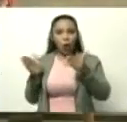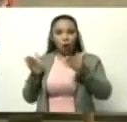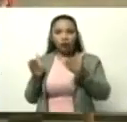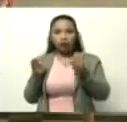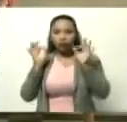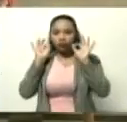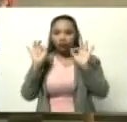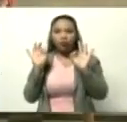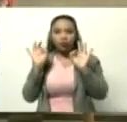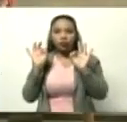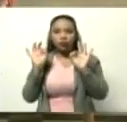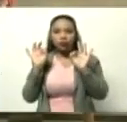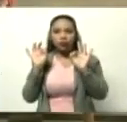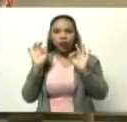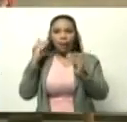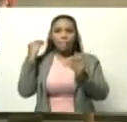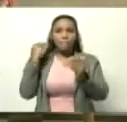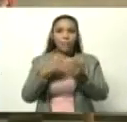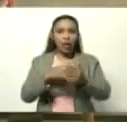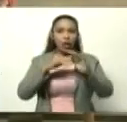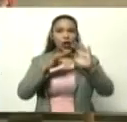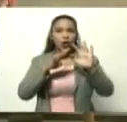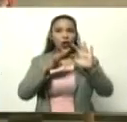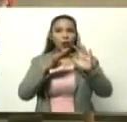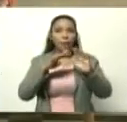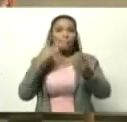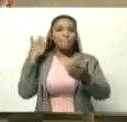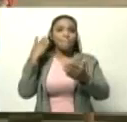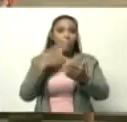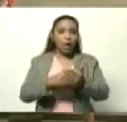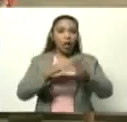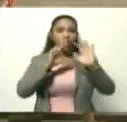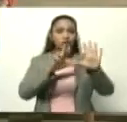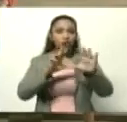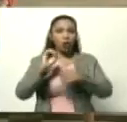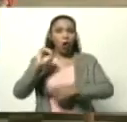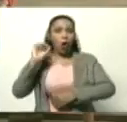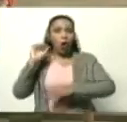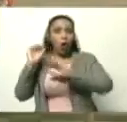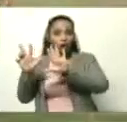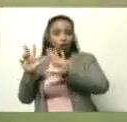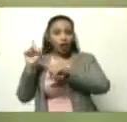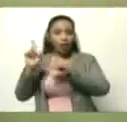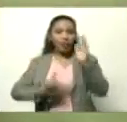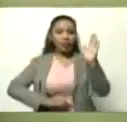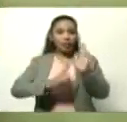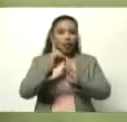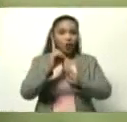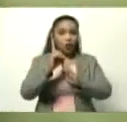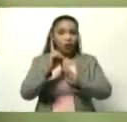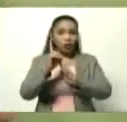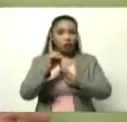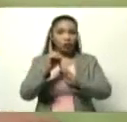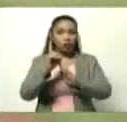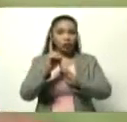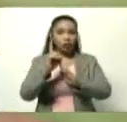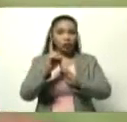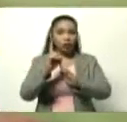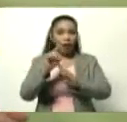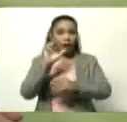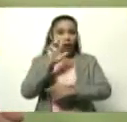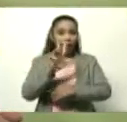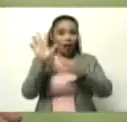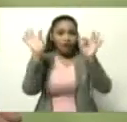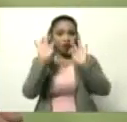justamente en 1900 1808 y que se desarrolla en tres